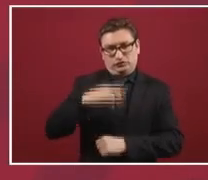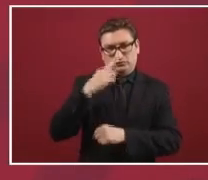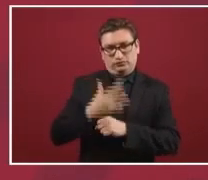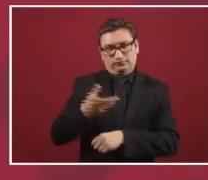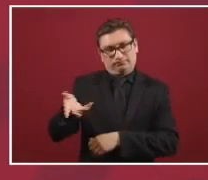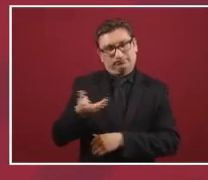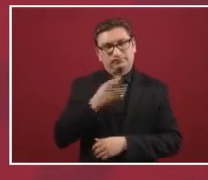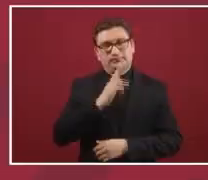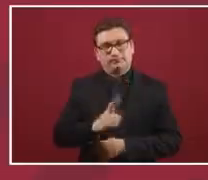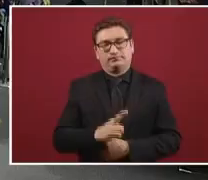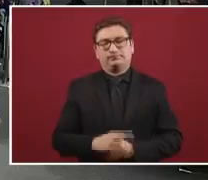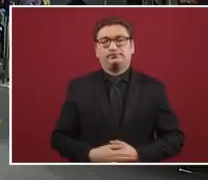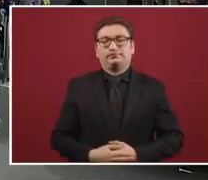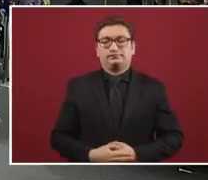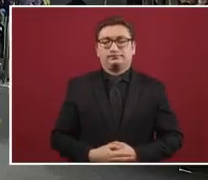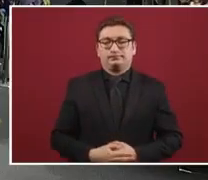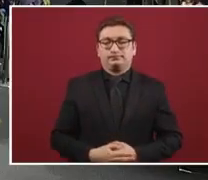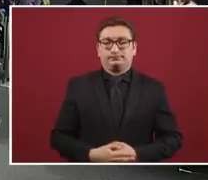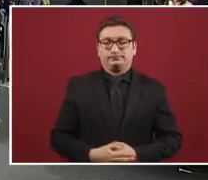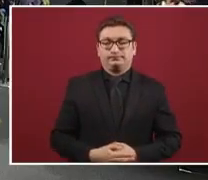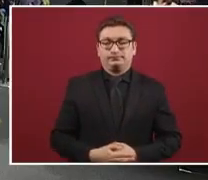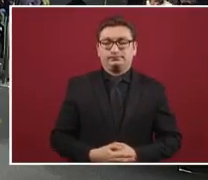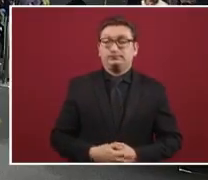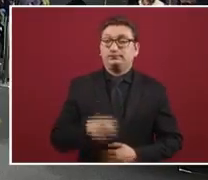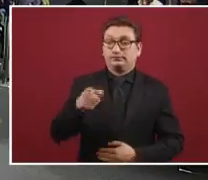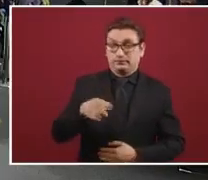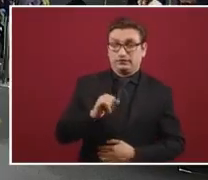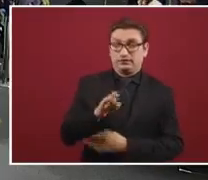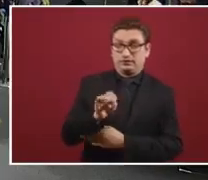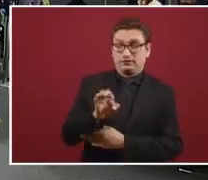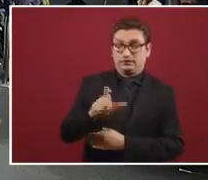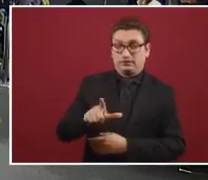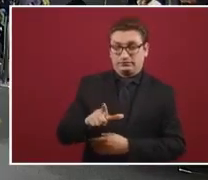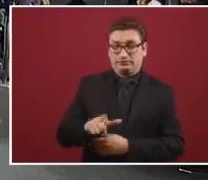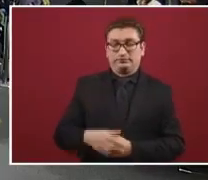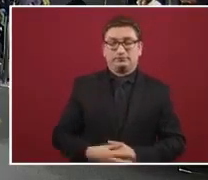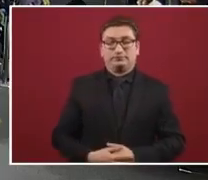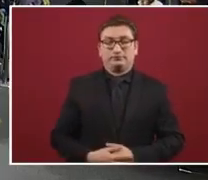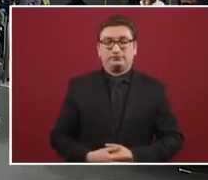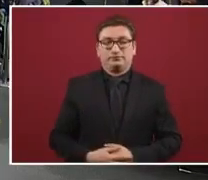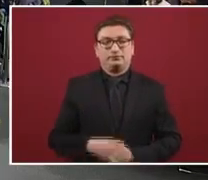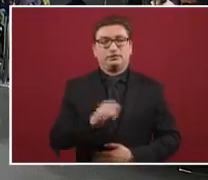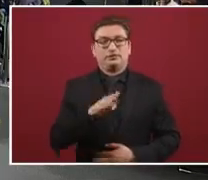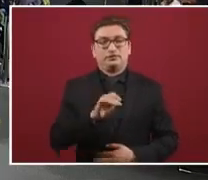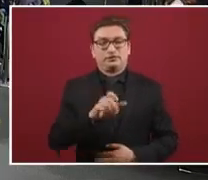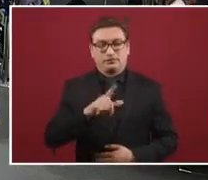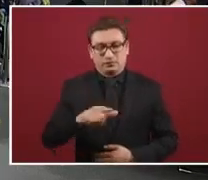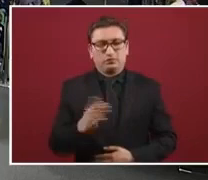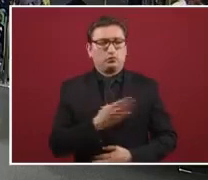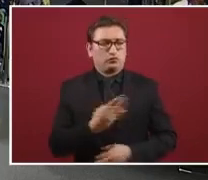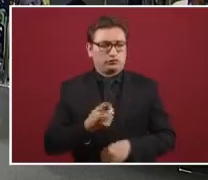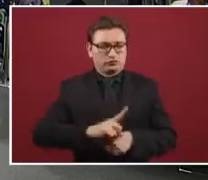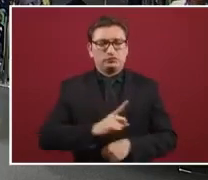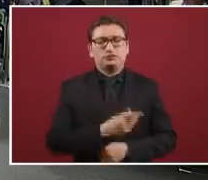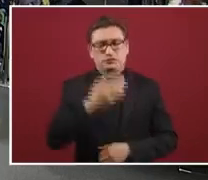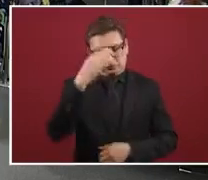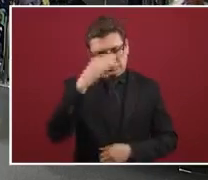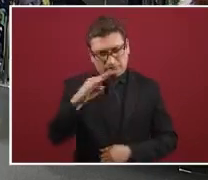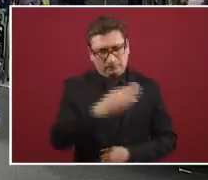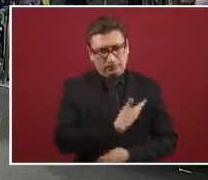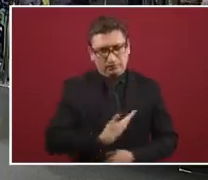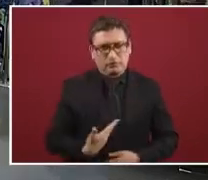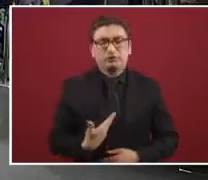A ver, Isabel. Gracias. Isabel Arvide, buenos días, señor presidente.